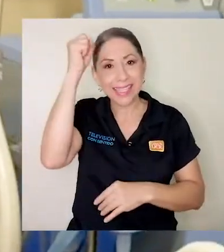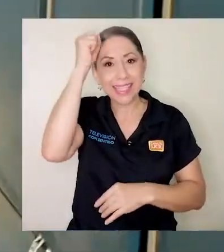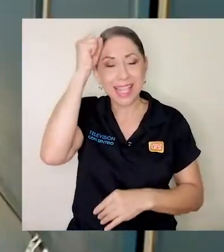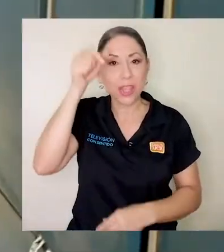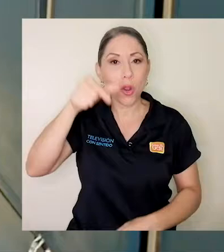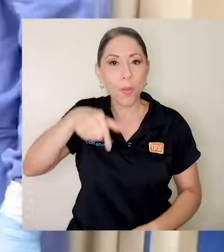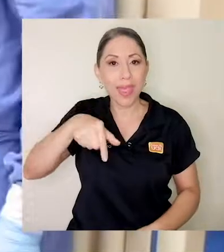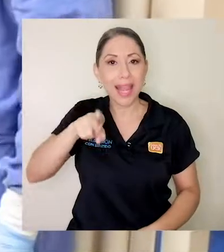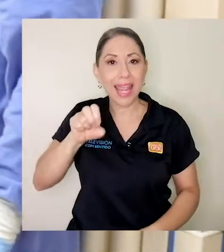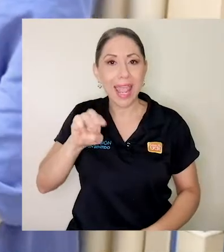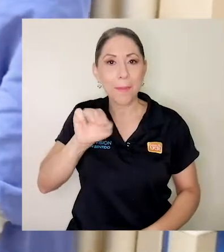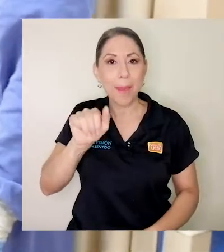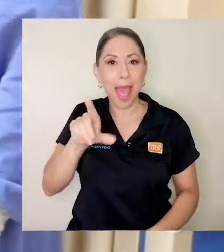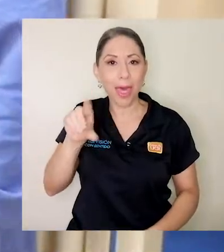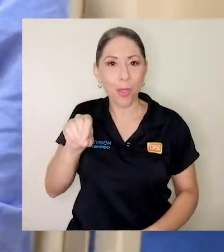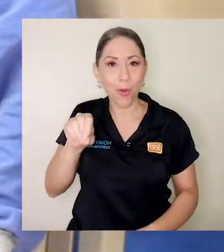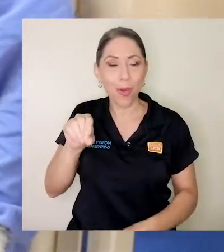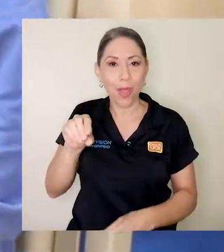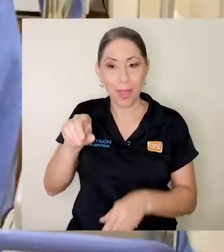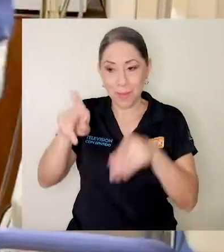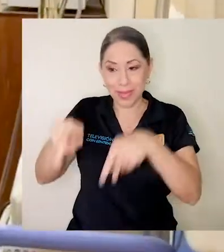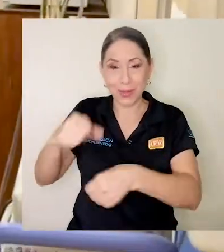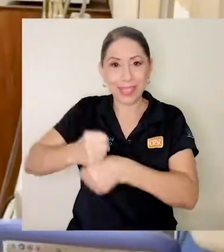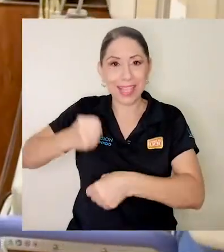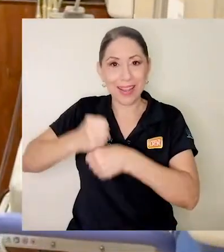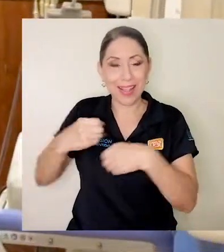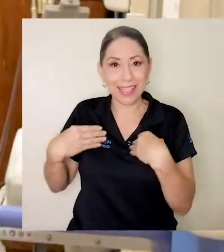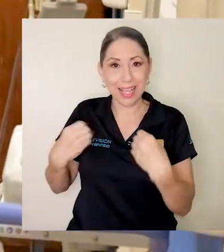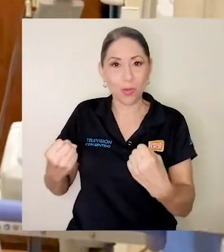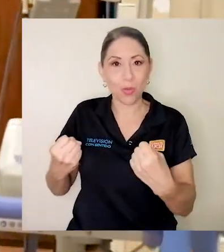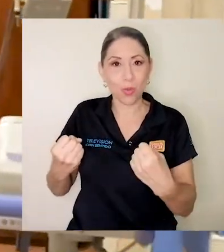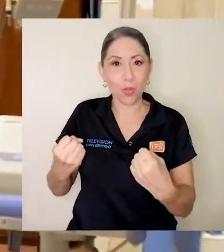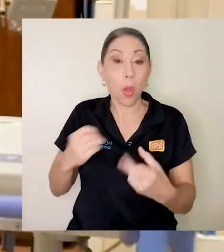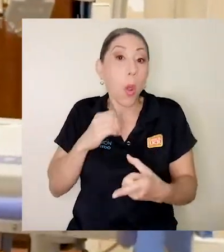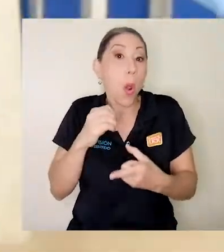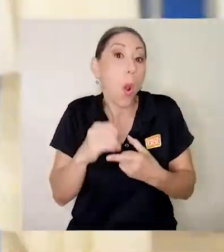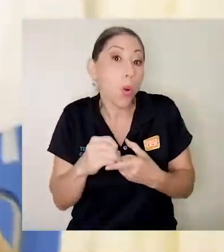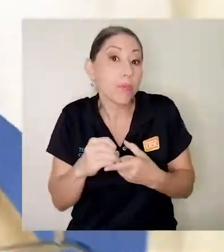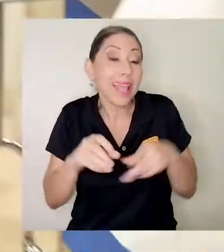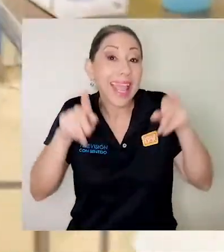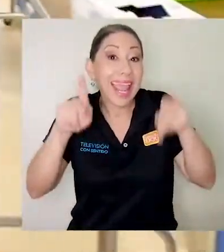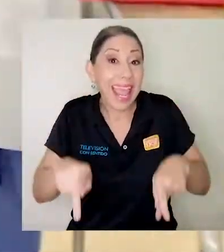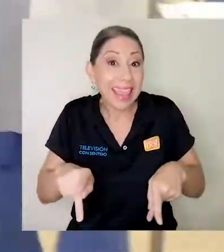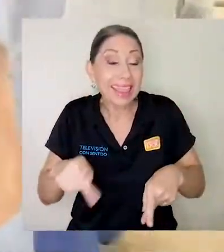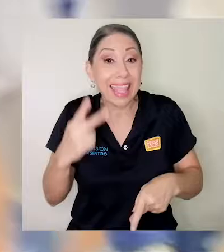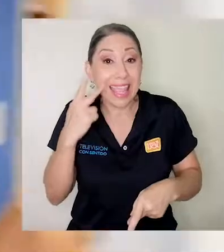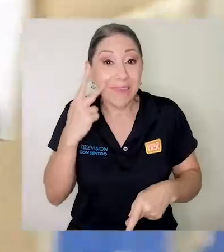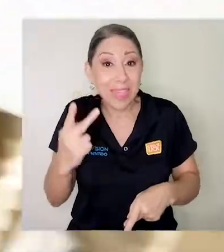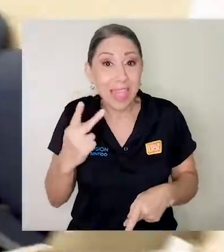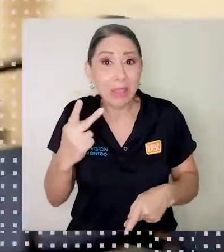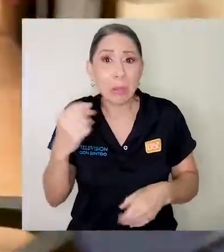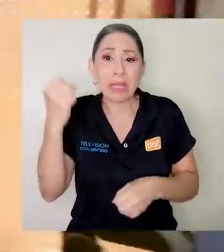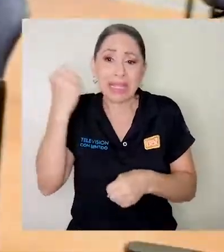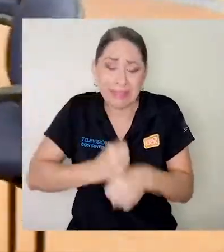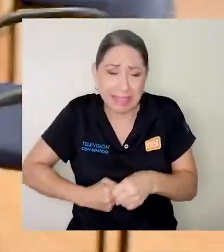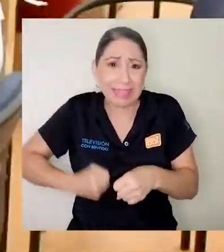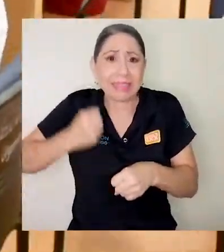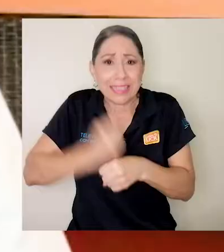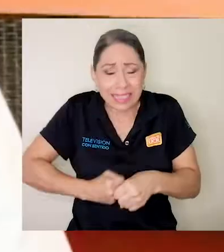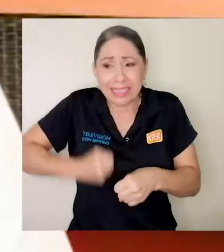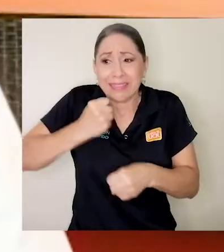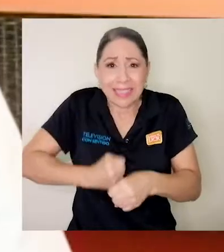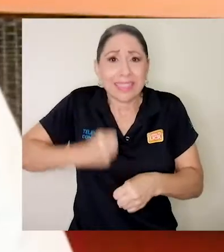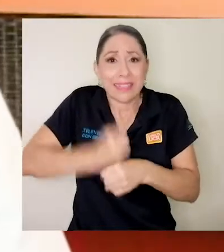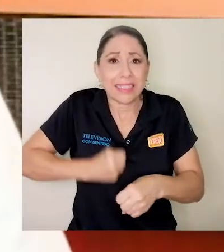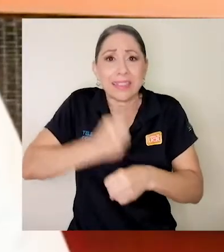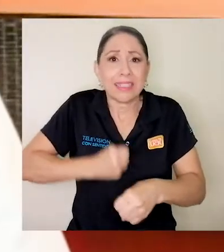síndrome del quemado en el personal de salud. O gente que viendo lo mucho que se trabaja y